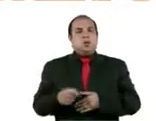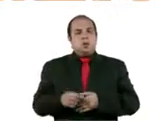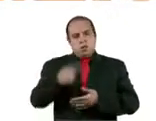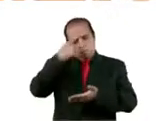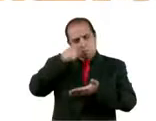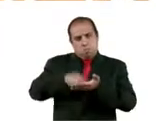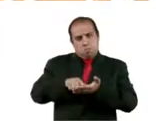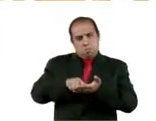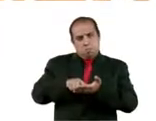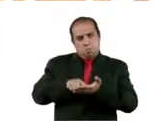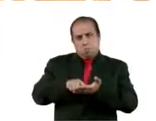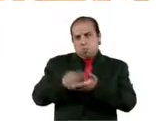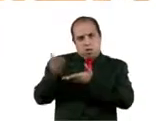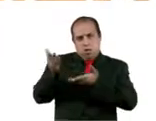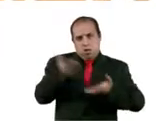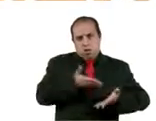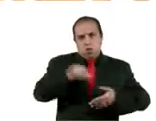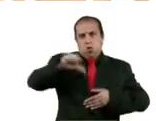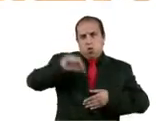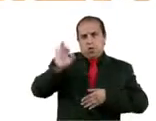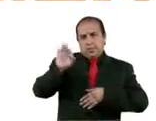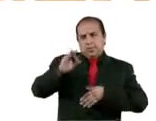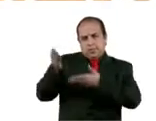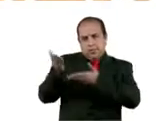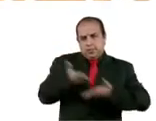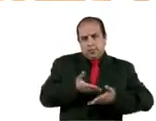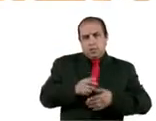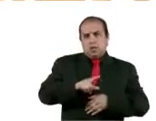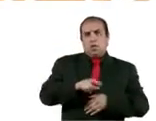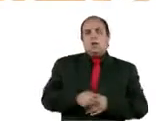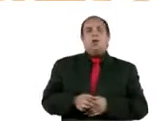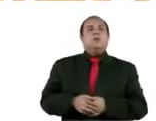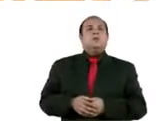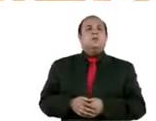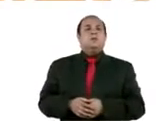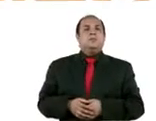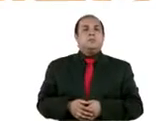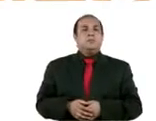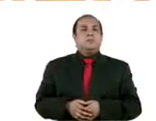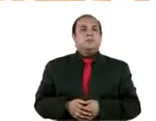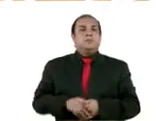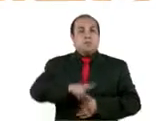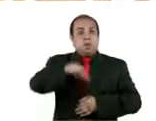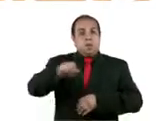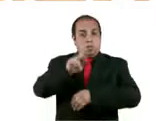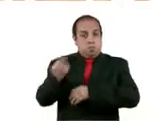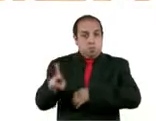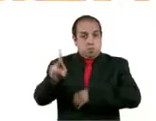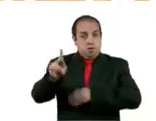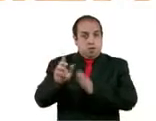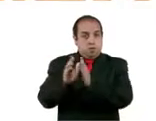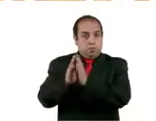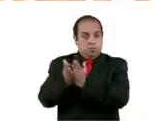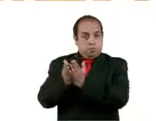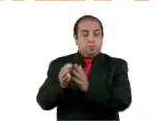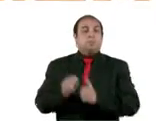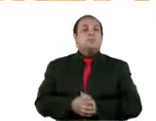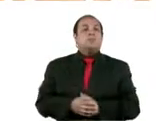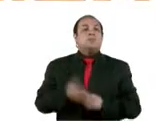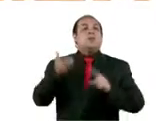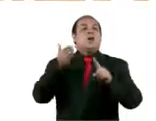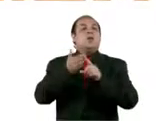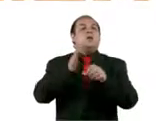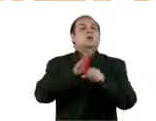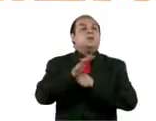que llegará el día de hoy. Les doy todos los detalles en un momento. Llegará el día de hoy para su publicación. Y el objetivo pues